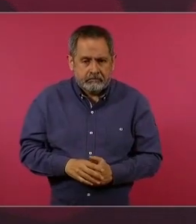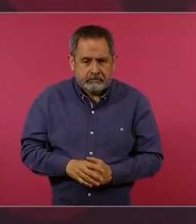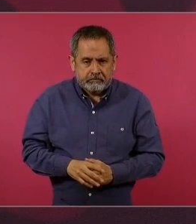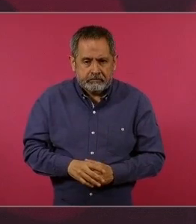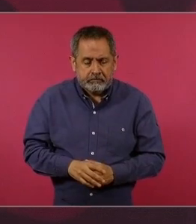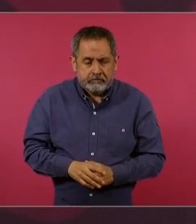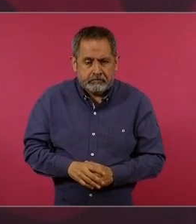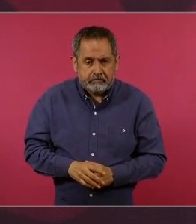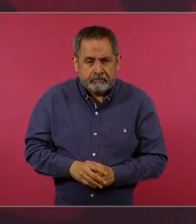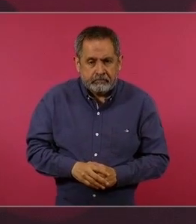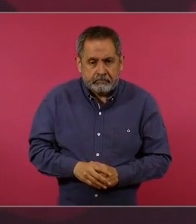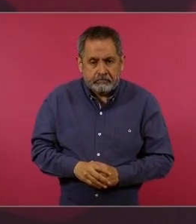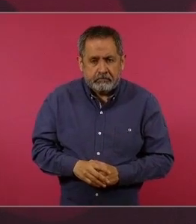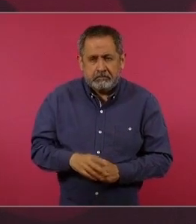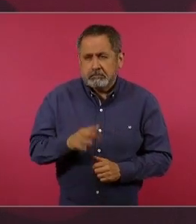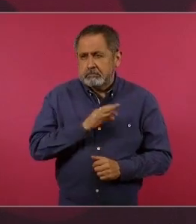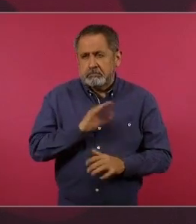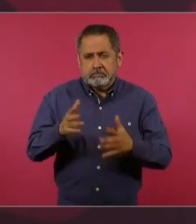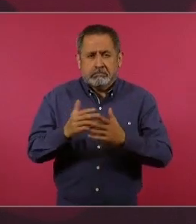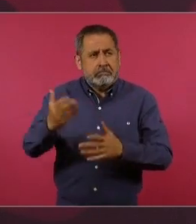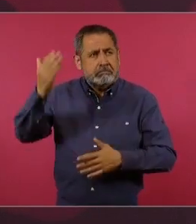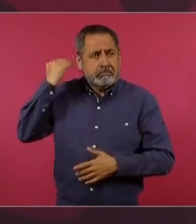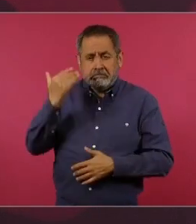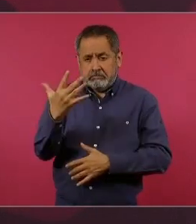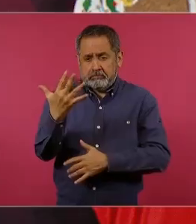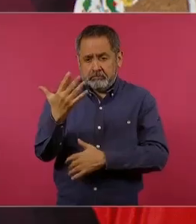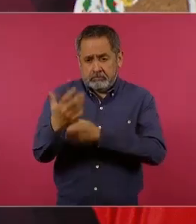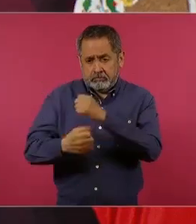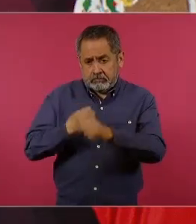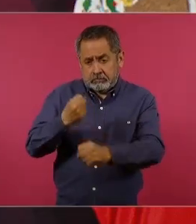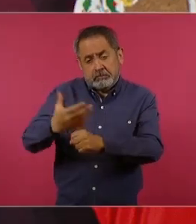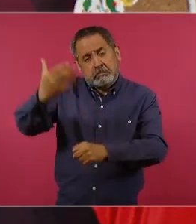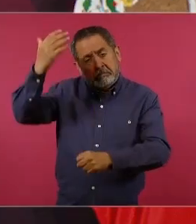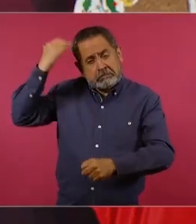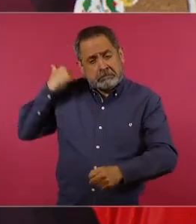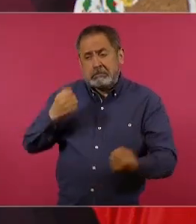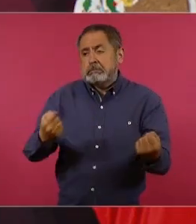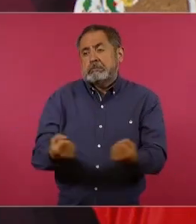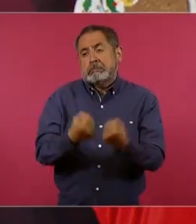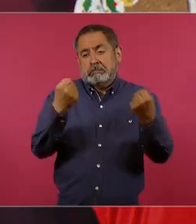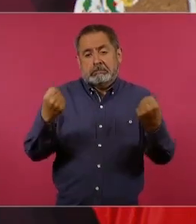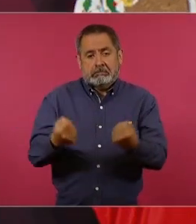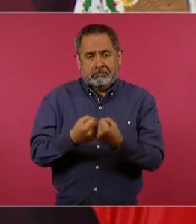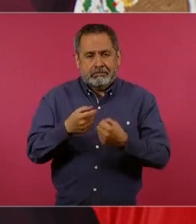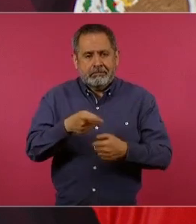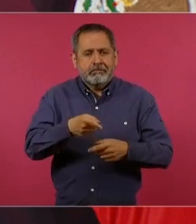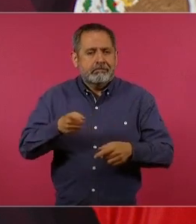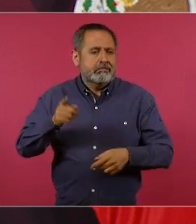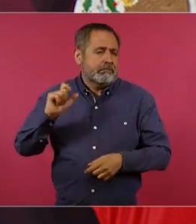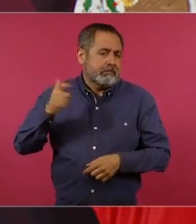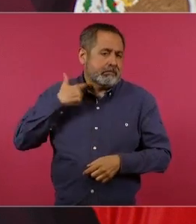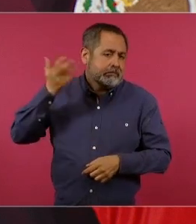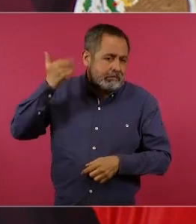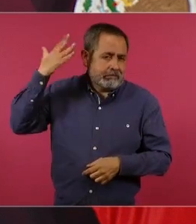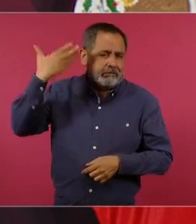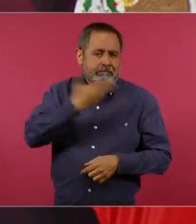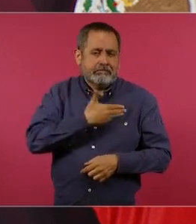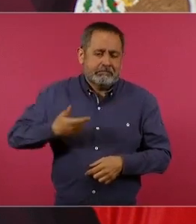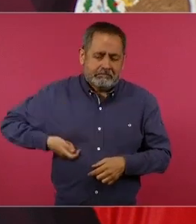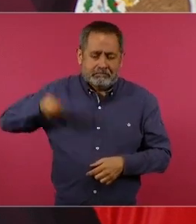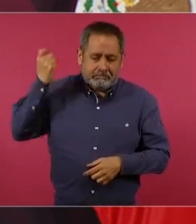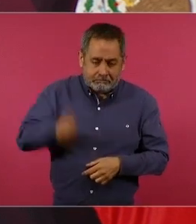que cuando menos tiene 50 años, que tiene que ver con una resolución presidencial